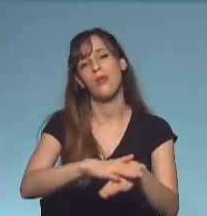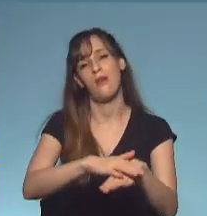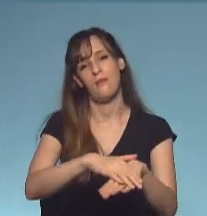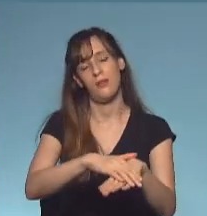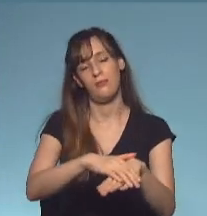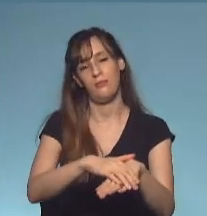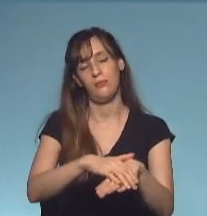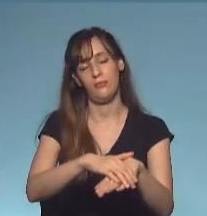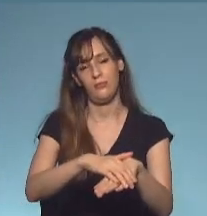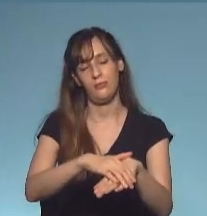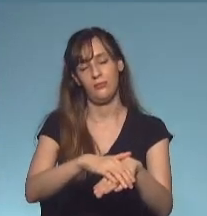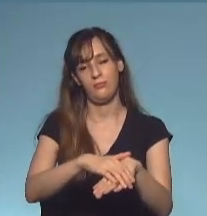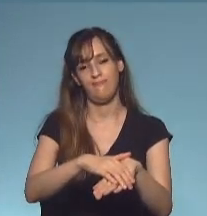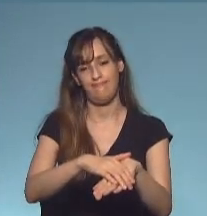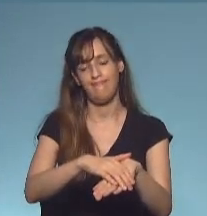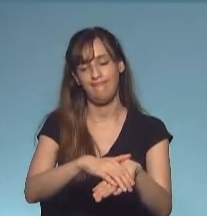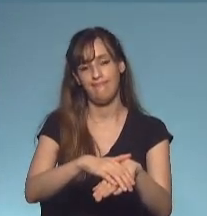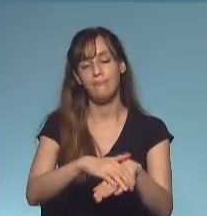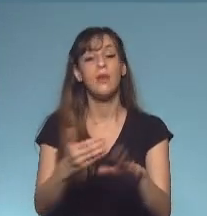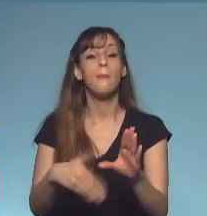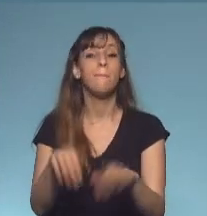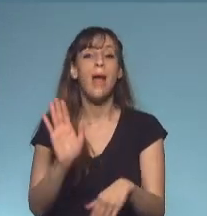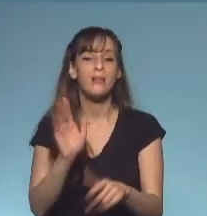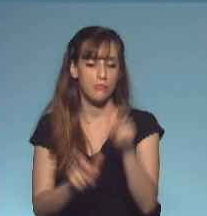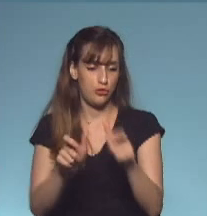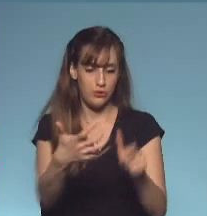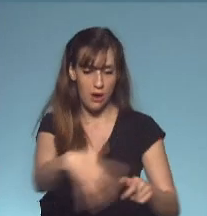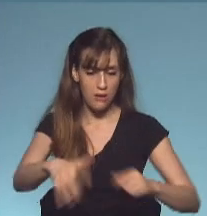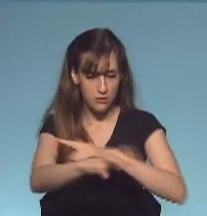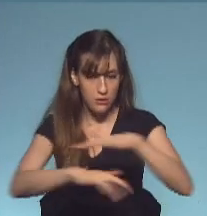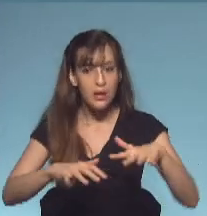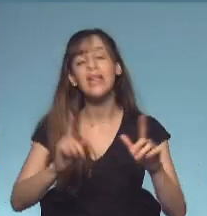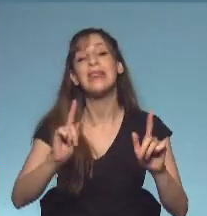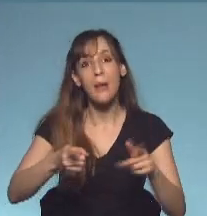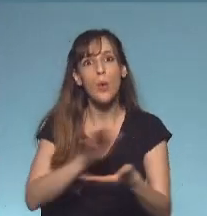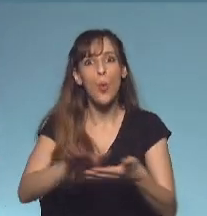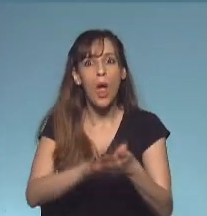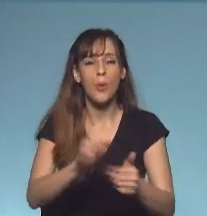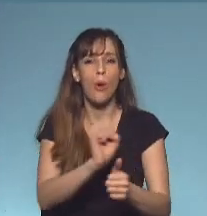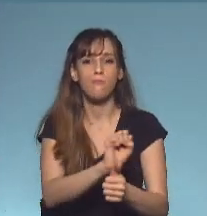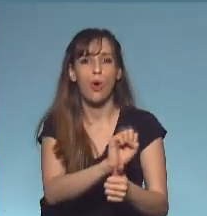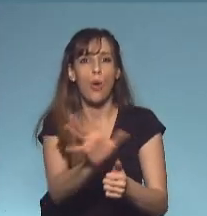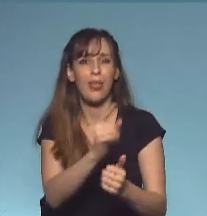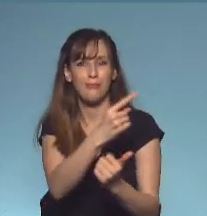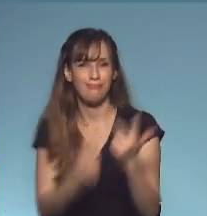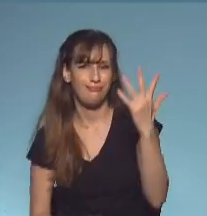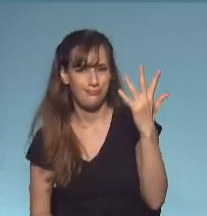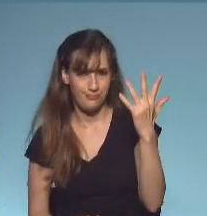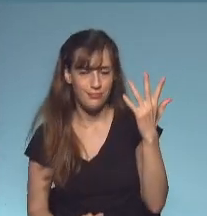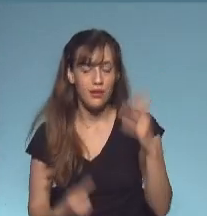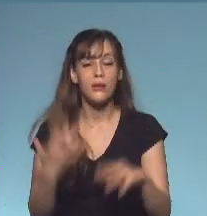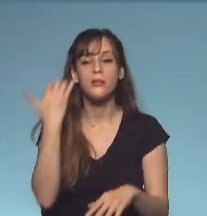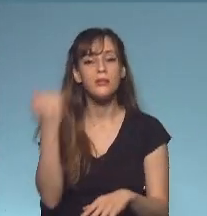situaciones sociales que se modificaron, mayor movilidad y también las nuevas cepas. Lo quiero decir porque se han